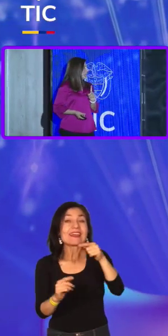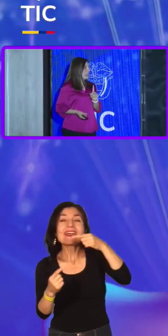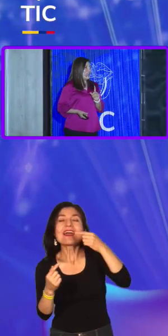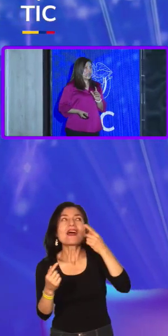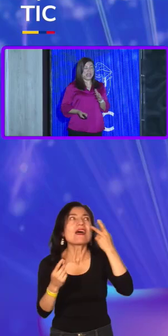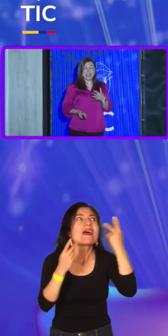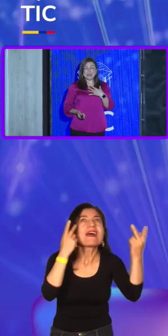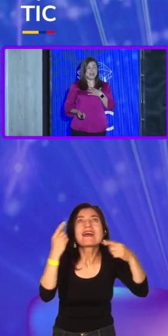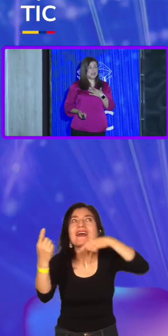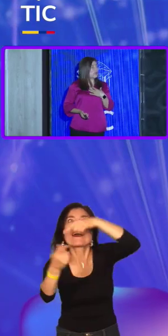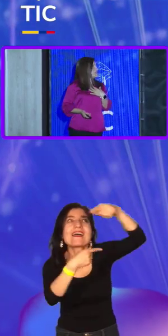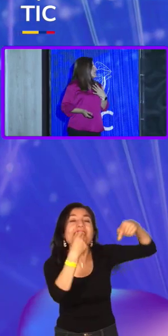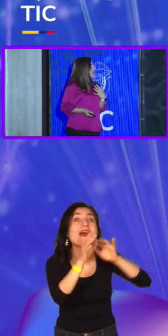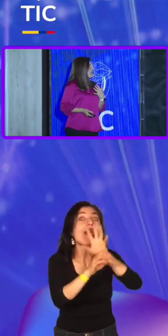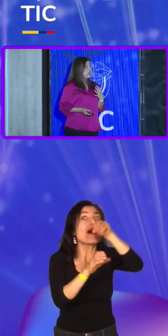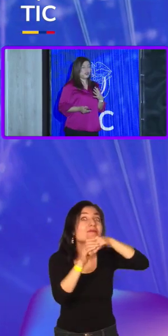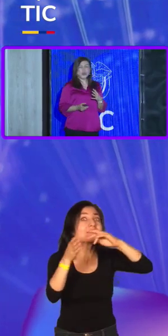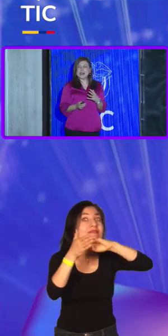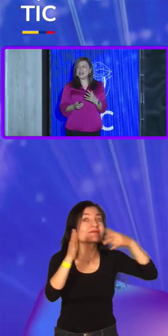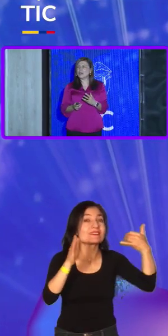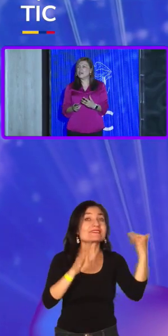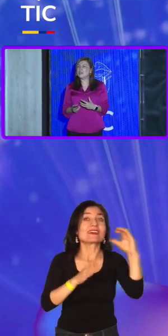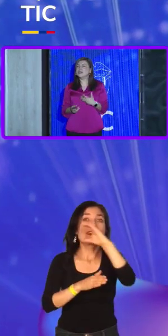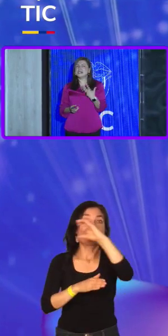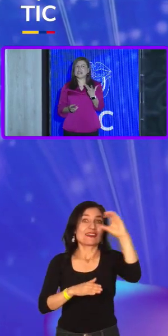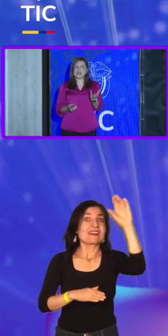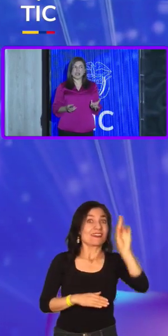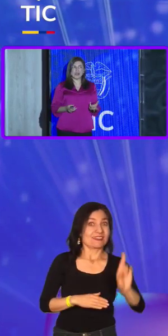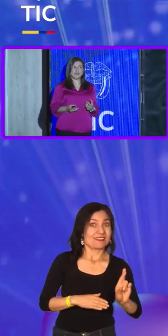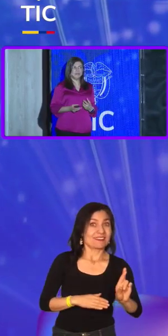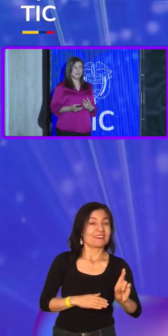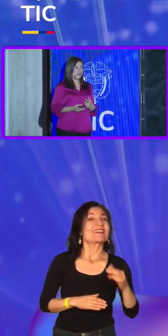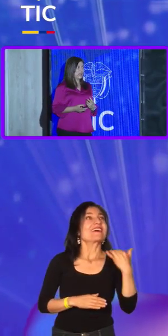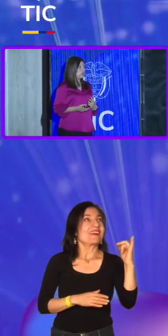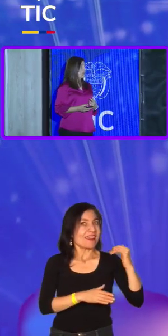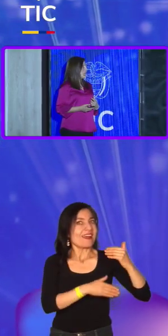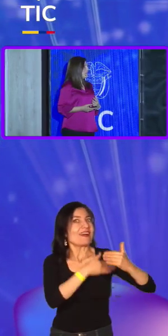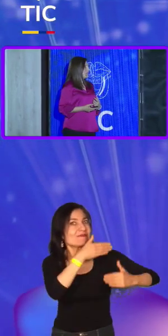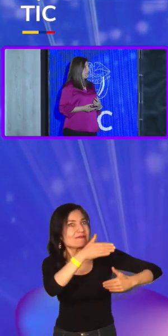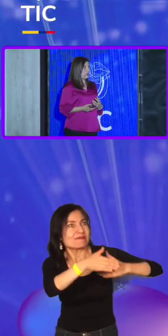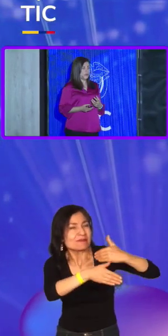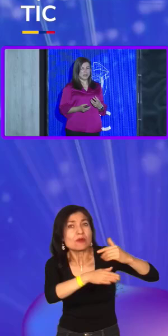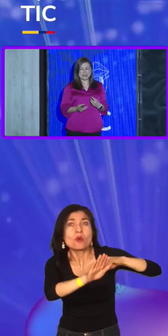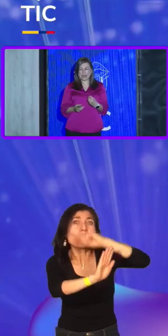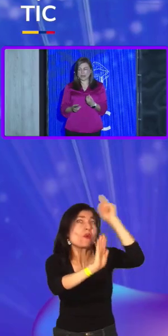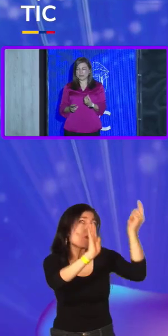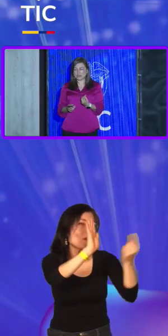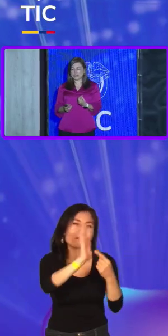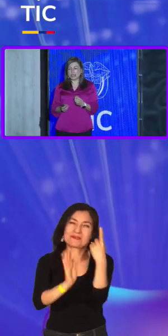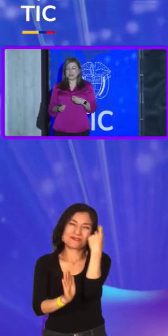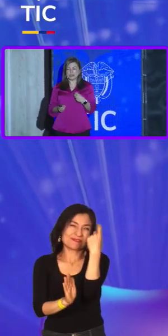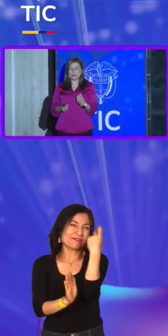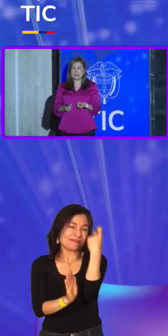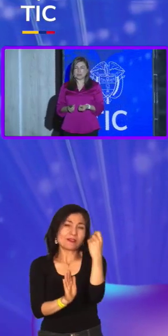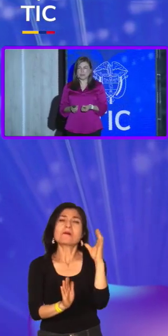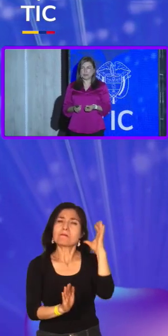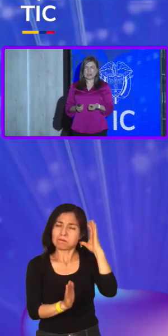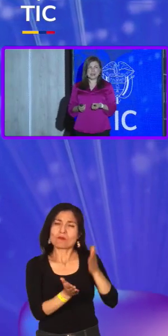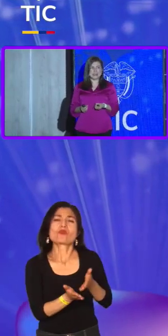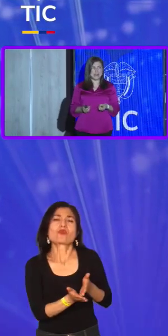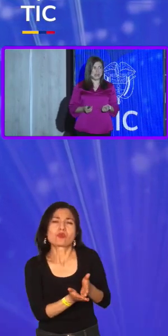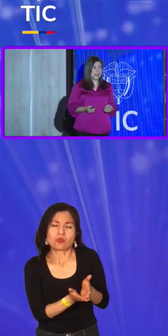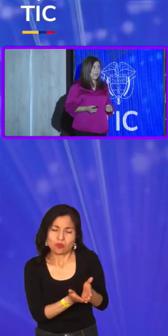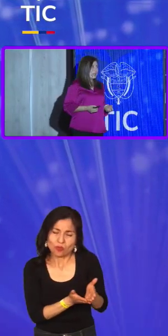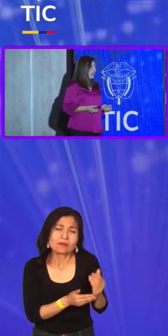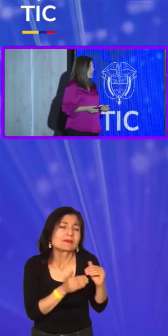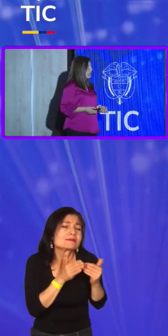turismo inteligente que al menos en Costa Rica todavía no habíamos desarrollado totalmente, o estamos en una etapa